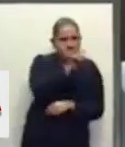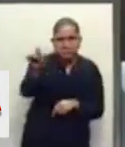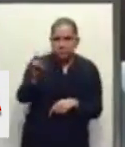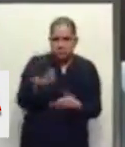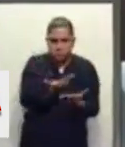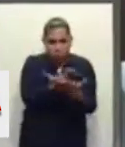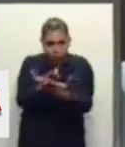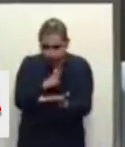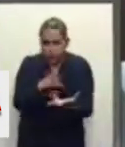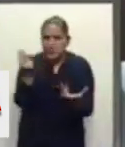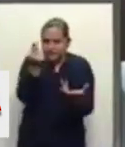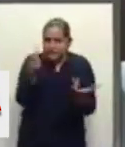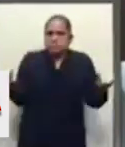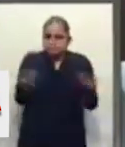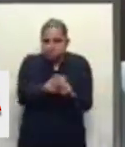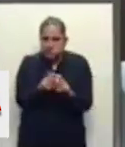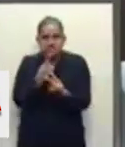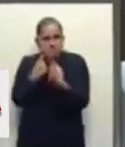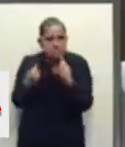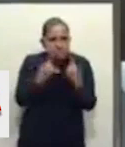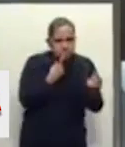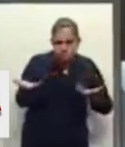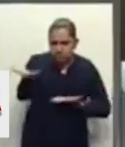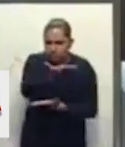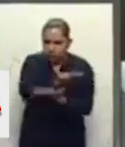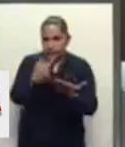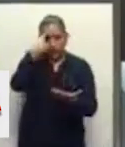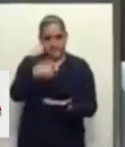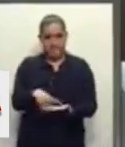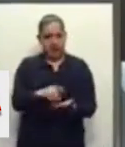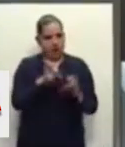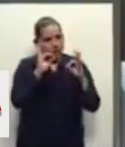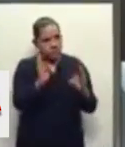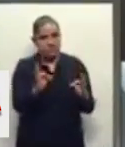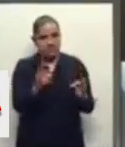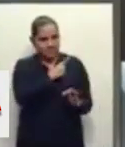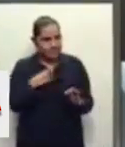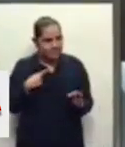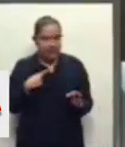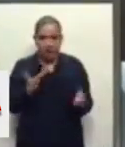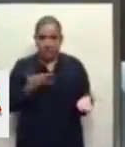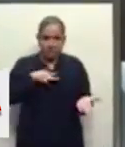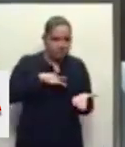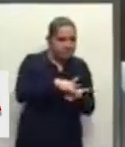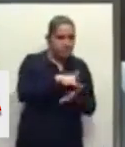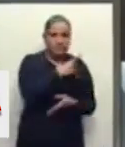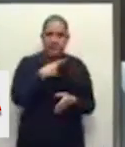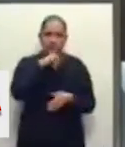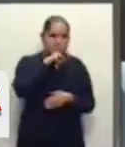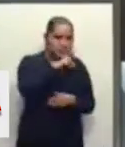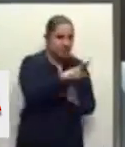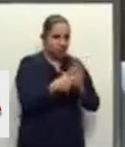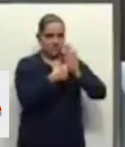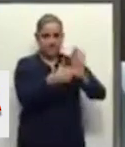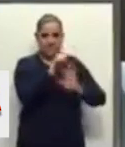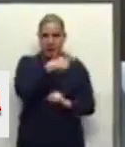analizarlas, llegar a un consenso, dar respuesta al país, a todos los mexicanos que hoy nos exigen, porque fue aquí